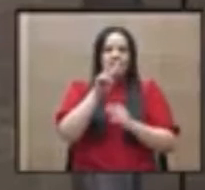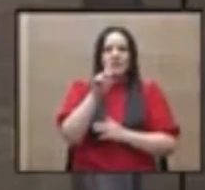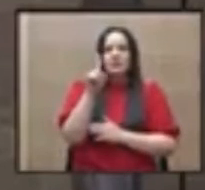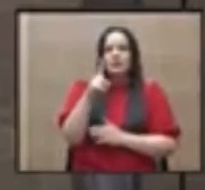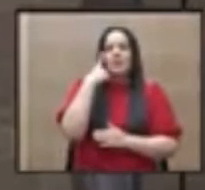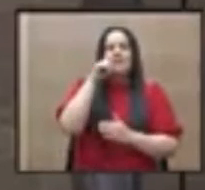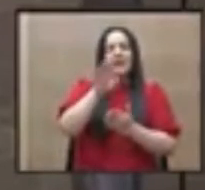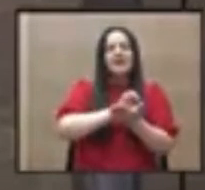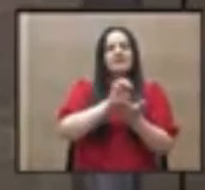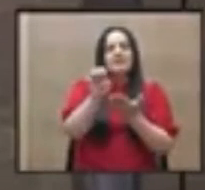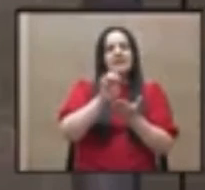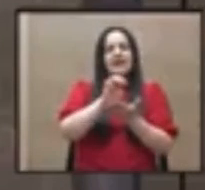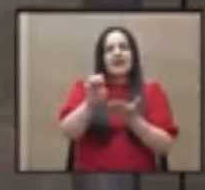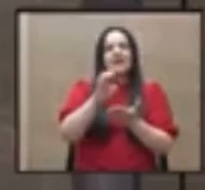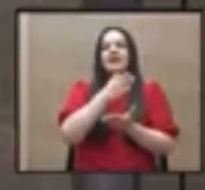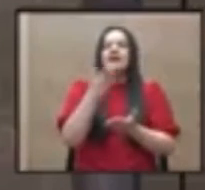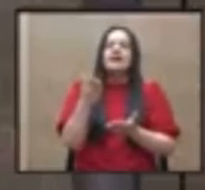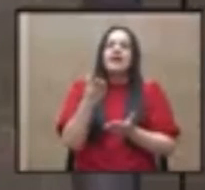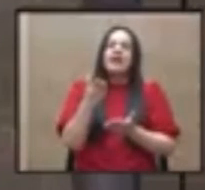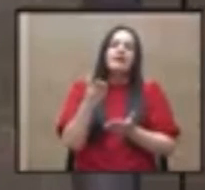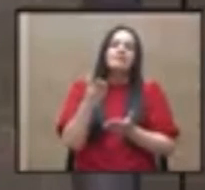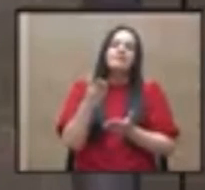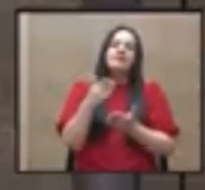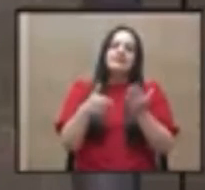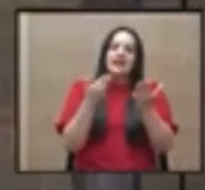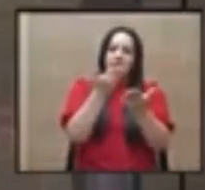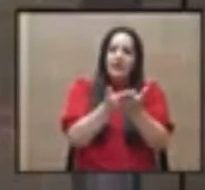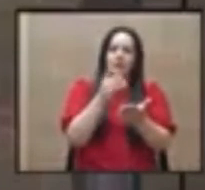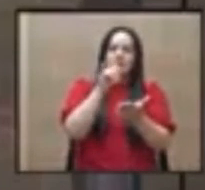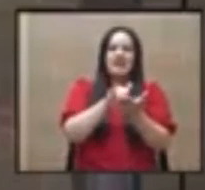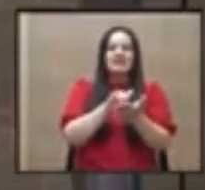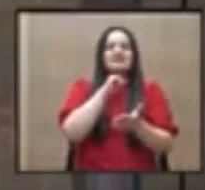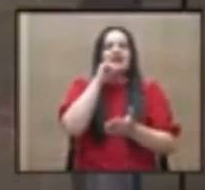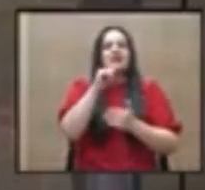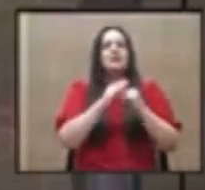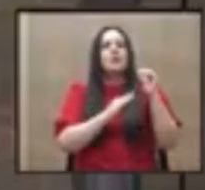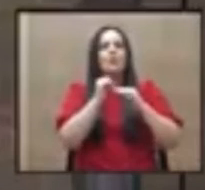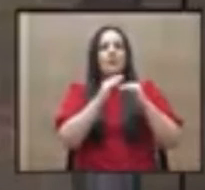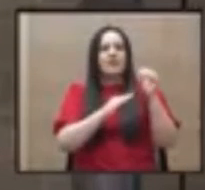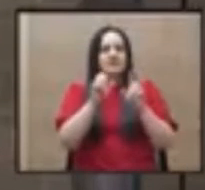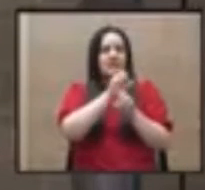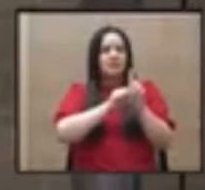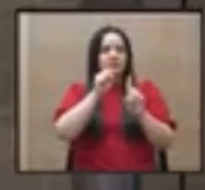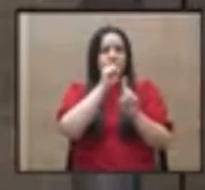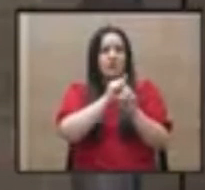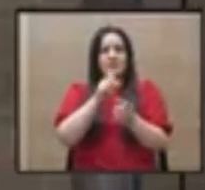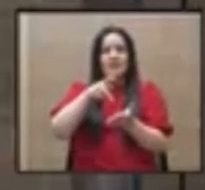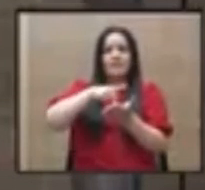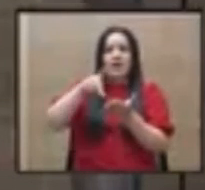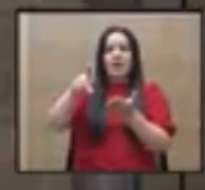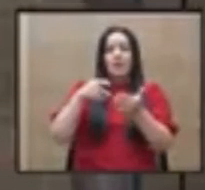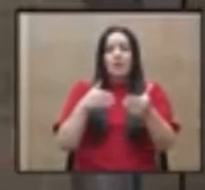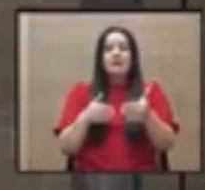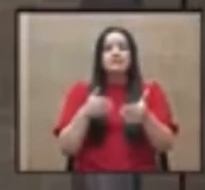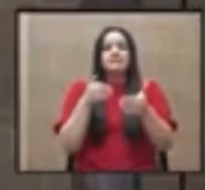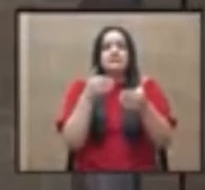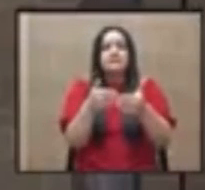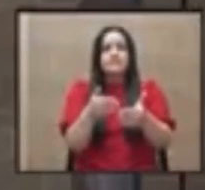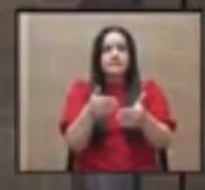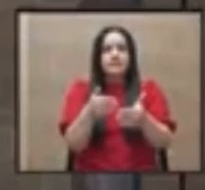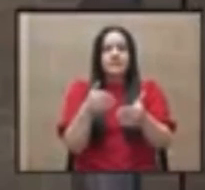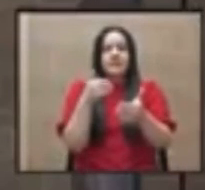que caigamos en esta incómoda situación de impago que pronto tendremos cerca,